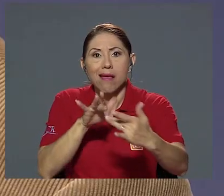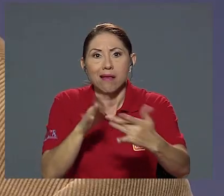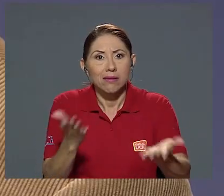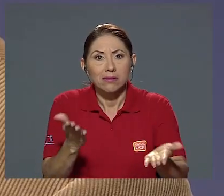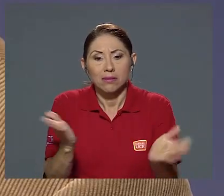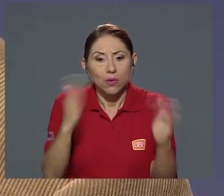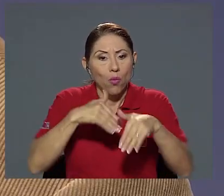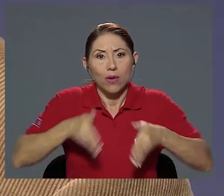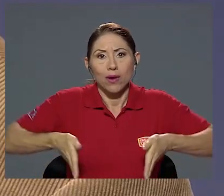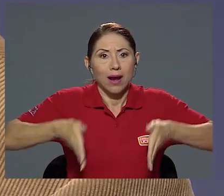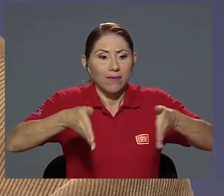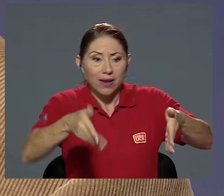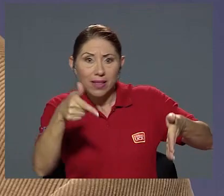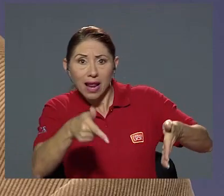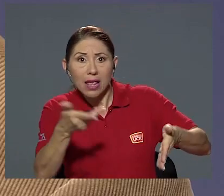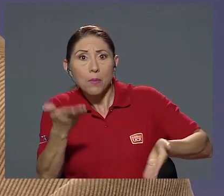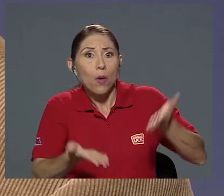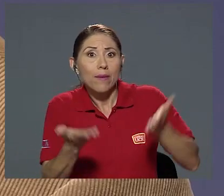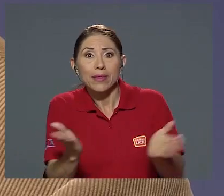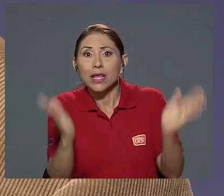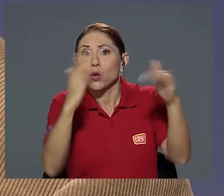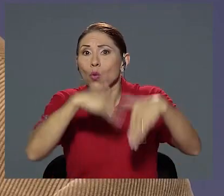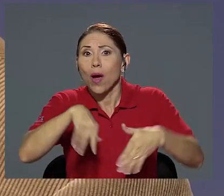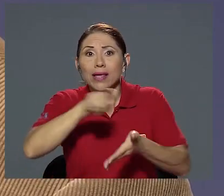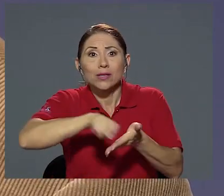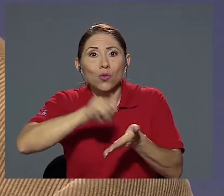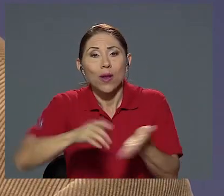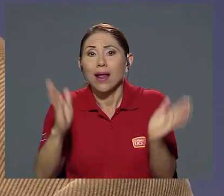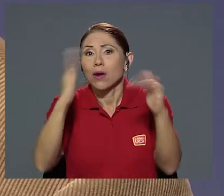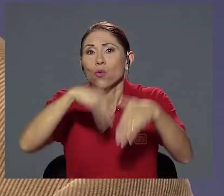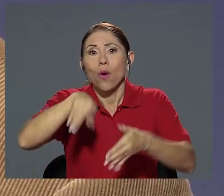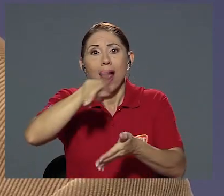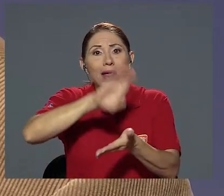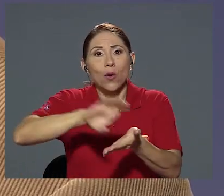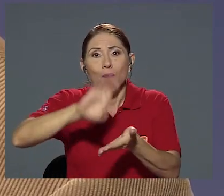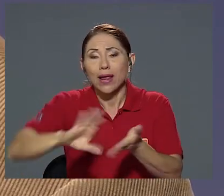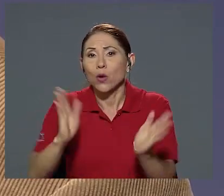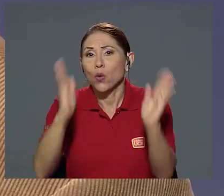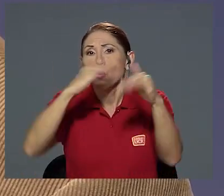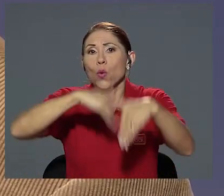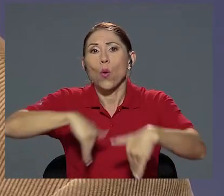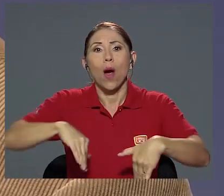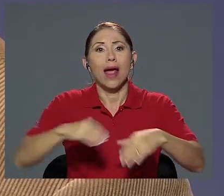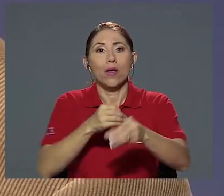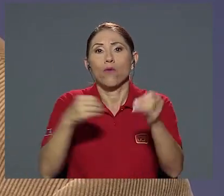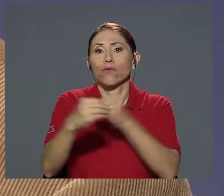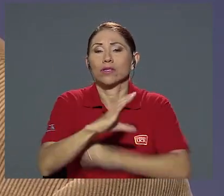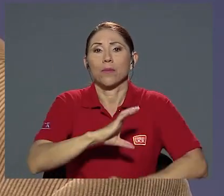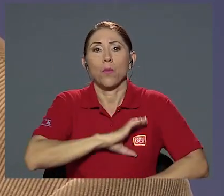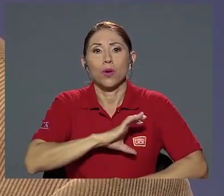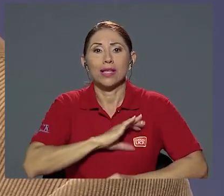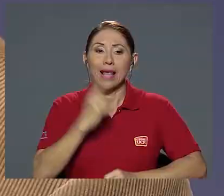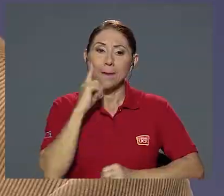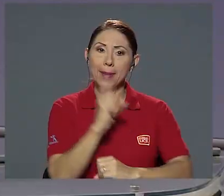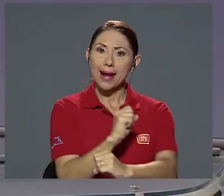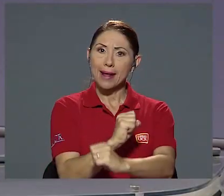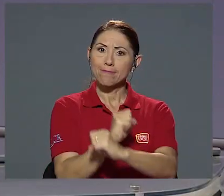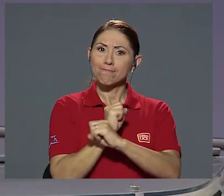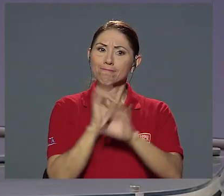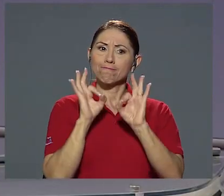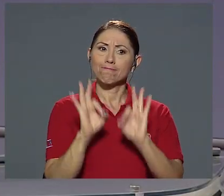probablemente donde no hay una carretera, un camino, no hay una escuela, no hay un colegio, no hay un puesto de policía que garantice el